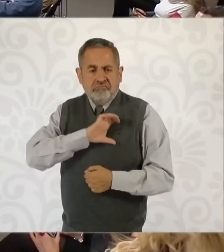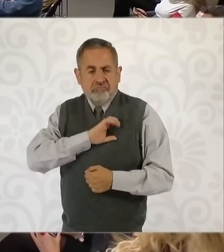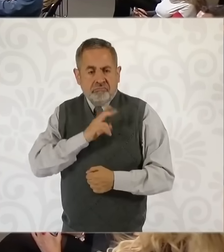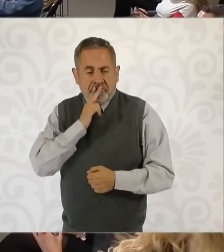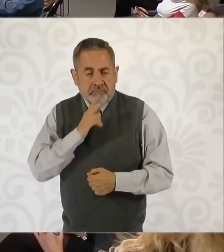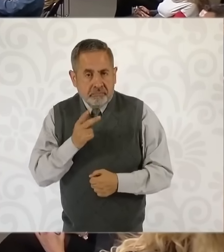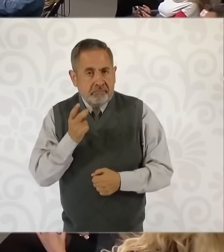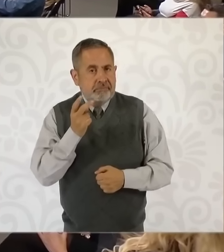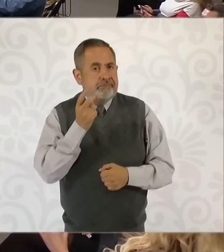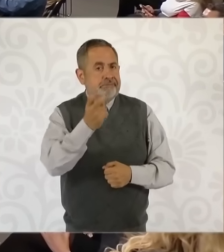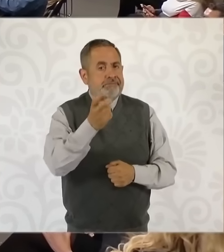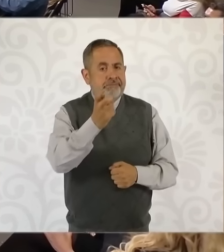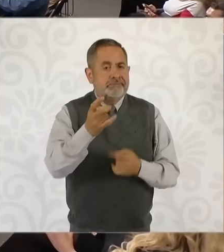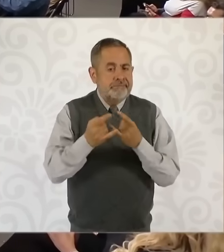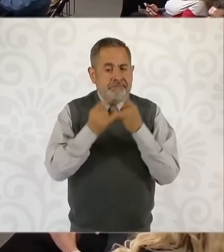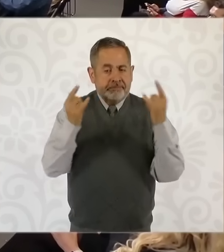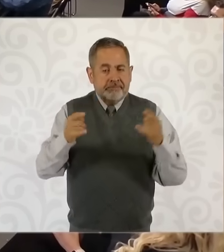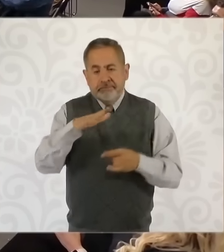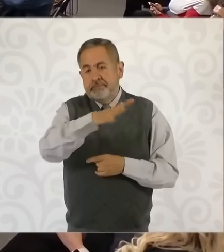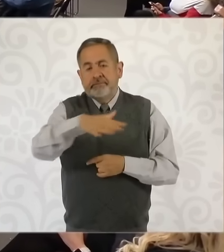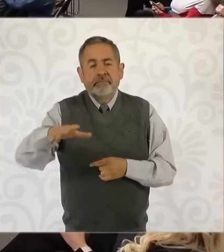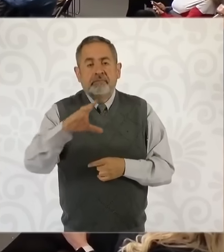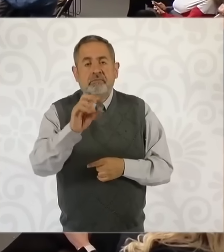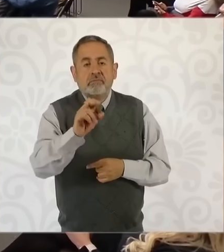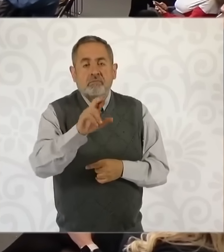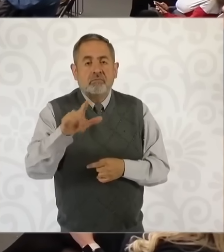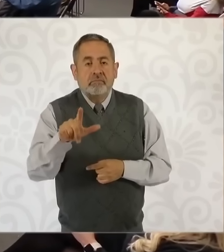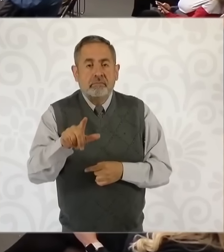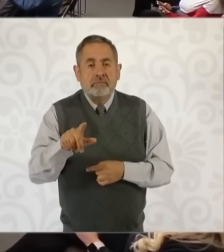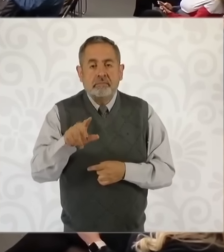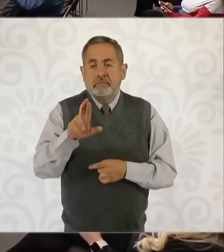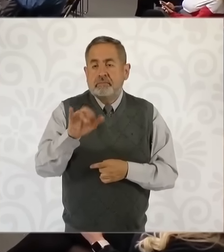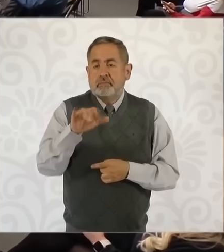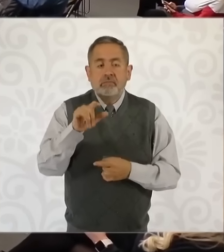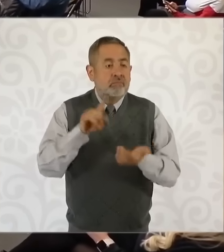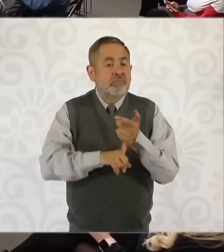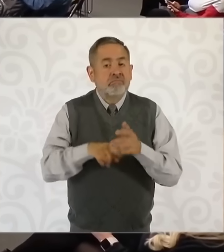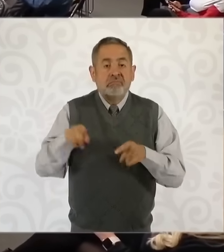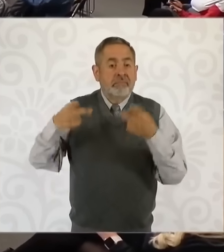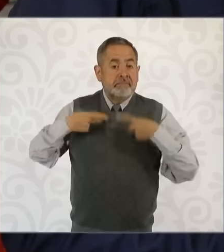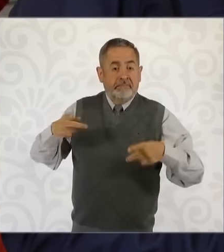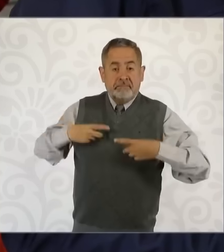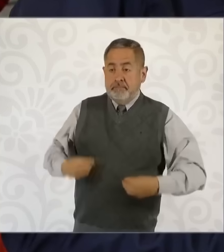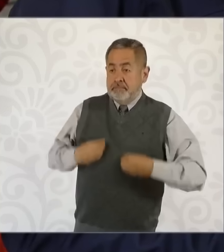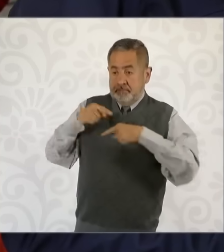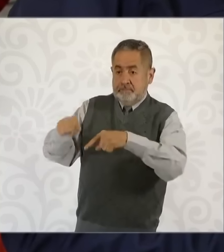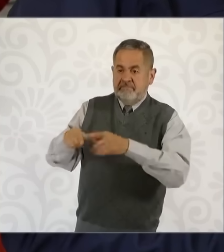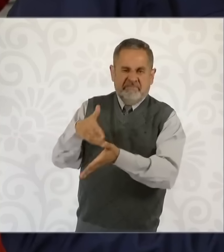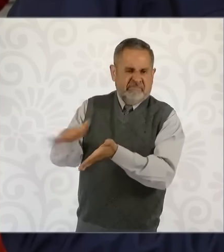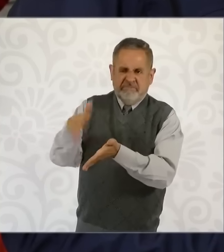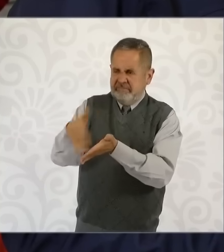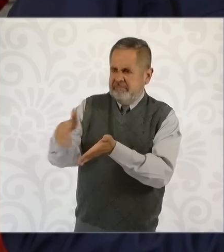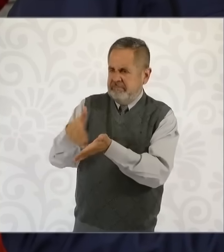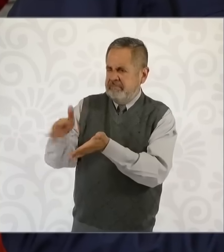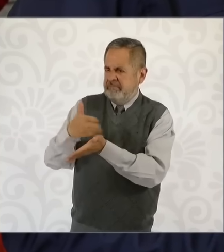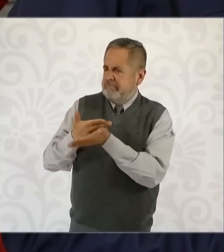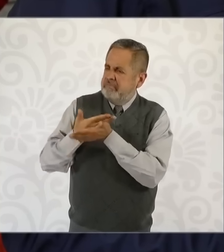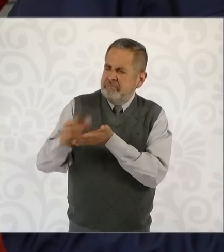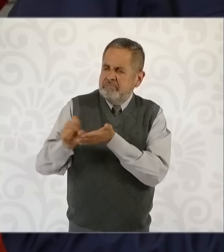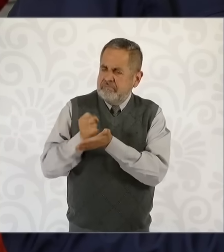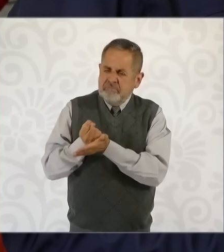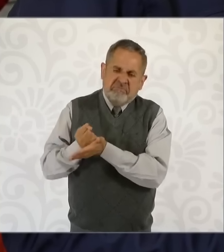Esa historia en Corral del Risco fue muy triste porque sacaron a la gente a la fuerza, con